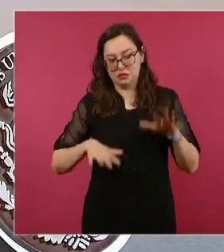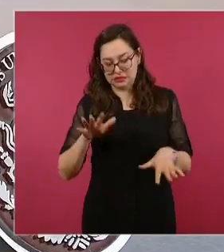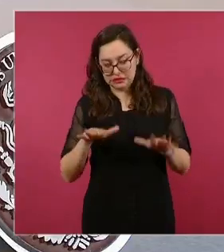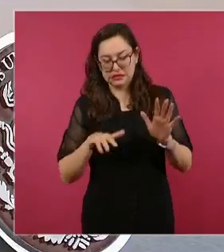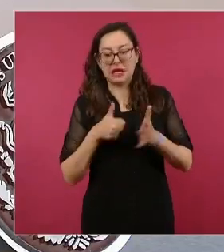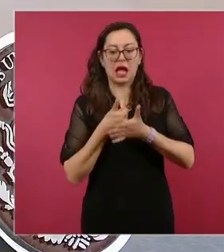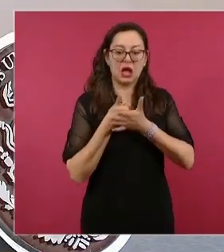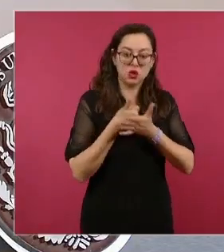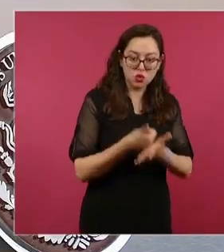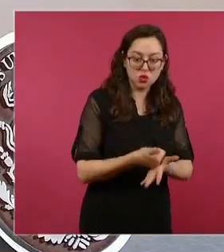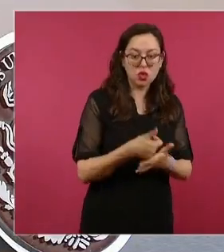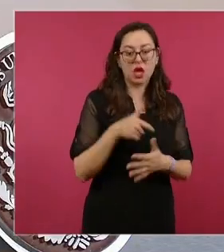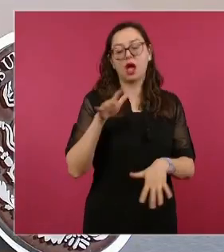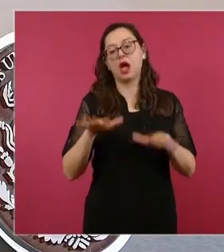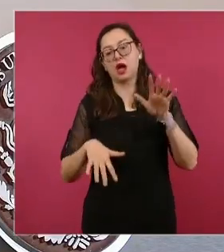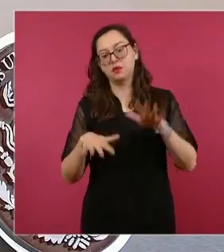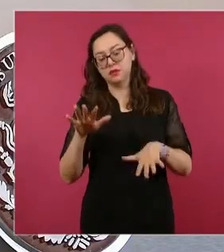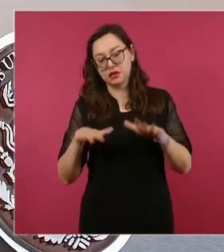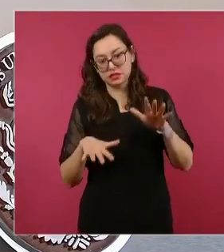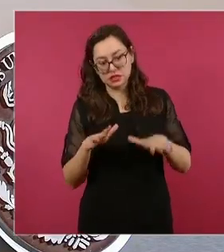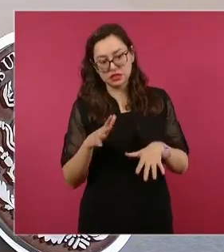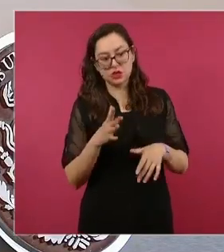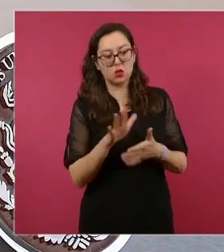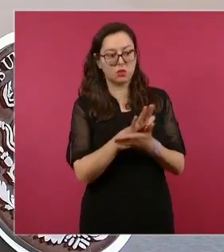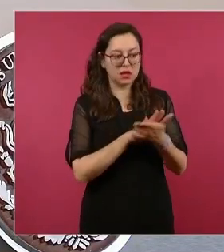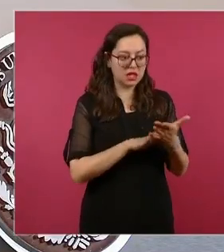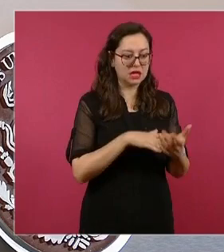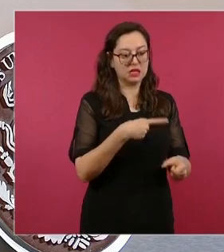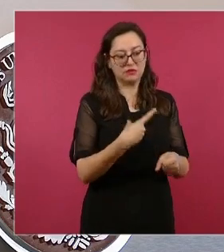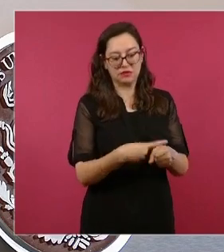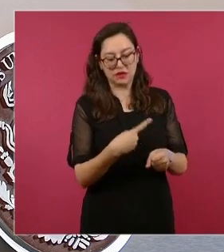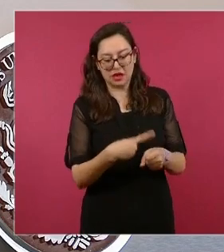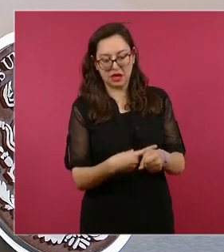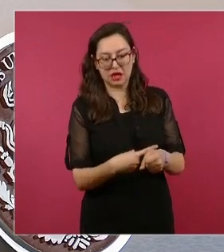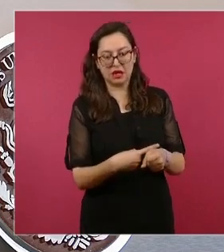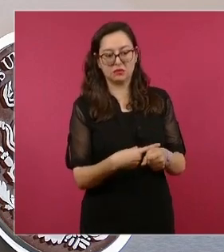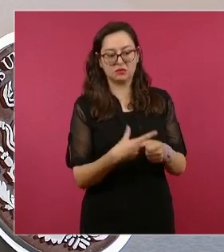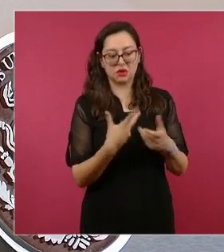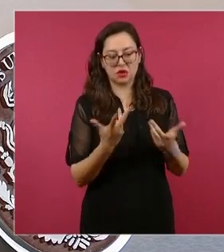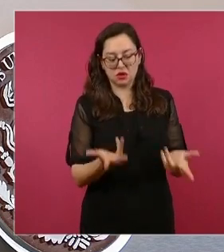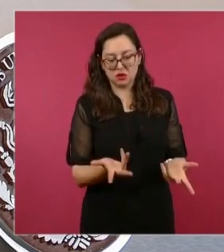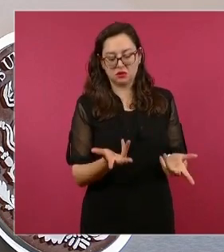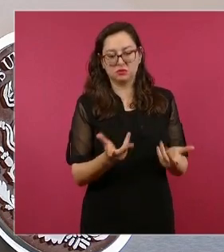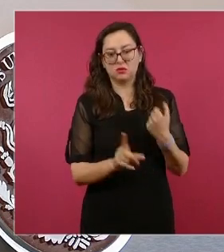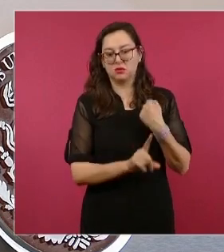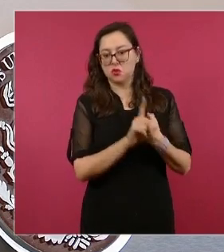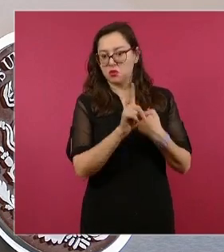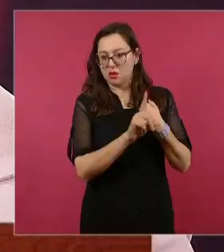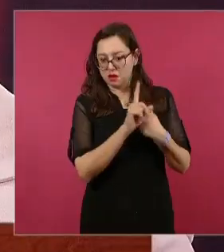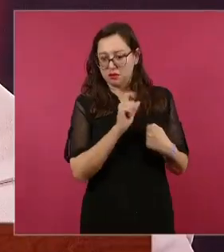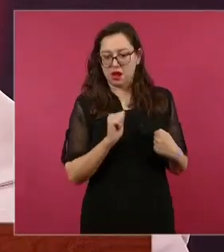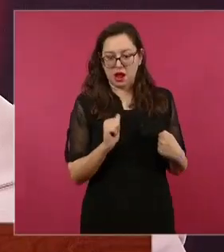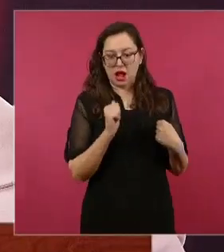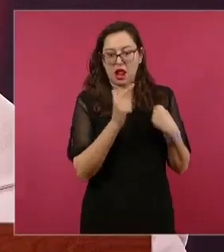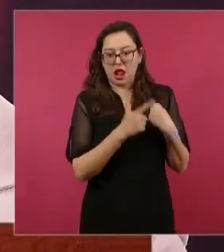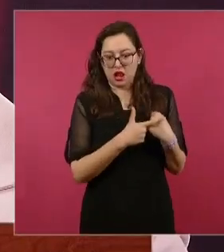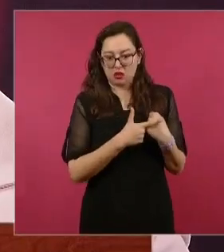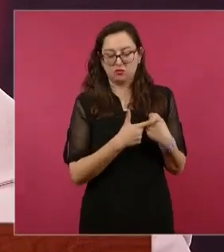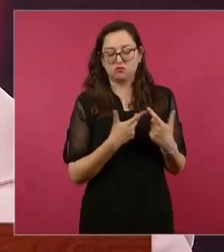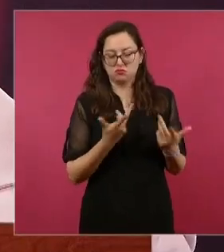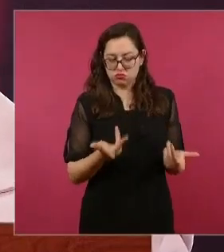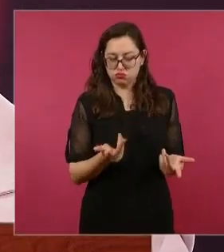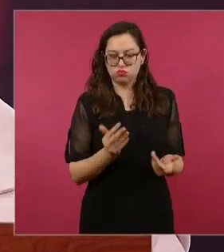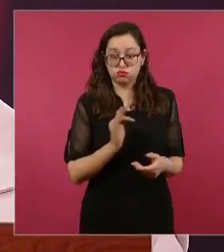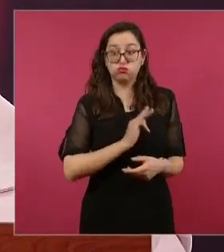humildes, que tienen un problema de salud o que tienen un problema relacionado con una